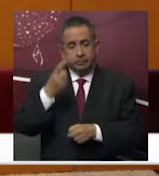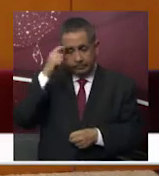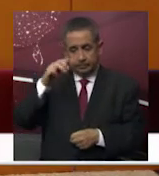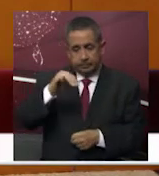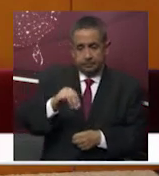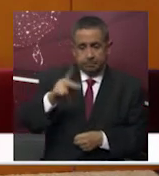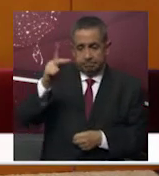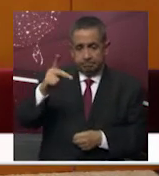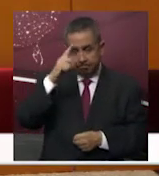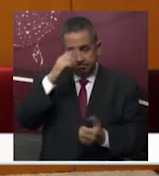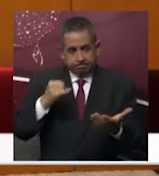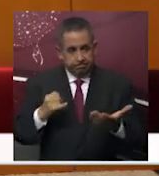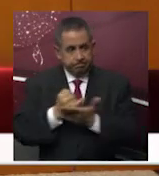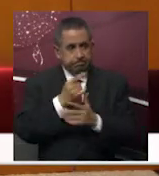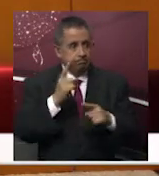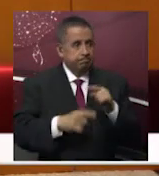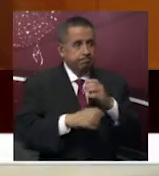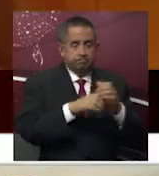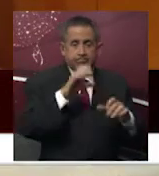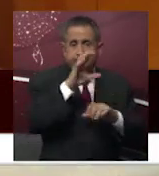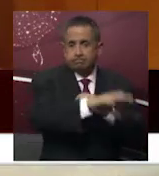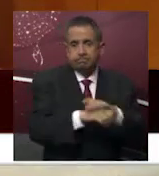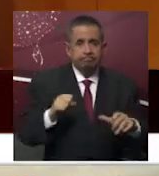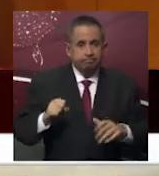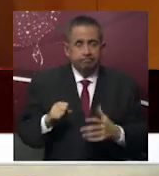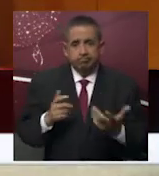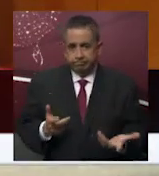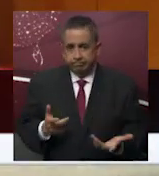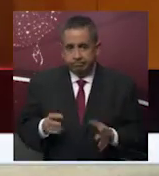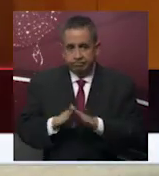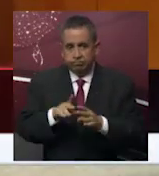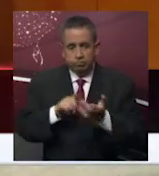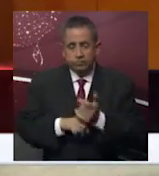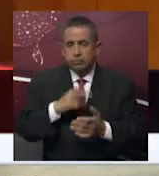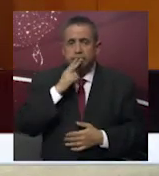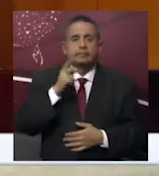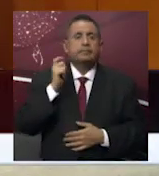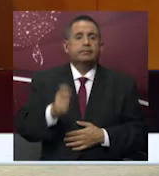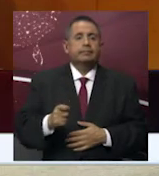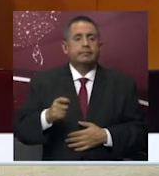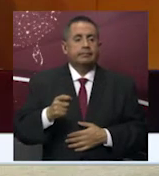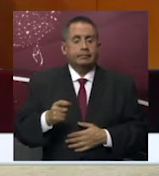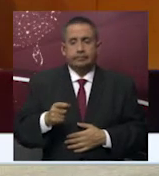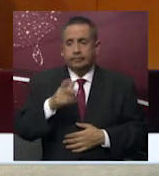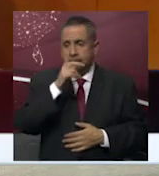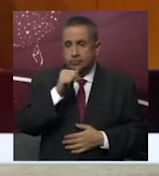Público ejerza la acción de extinción de dominio, manteniendo la característica de que es